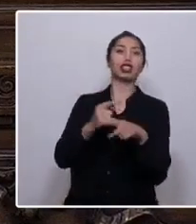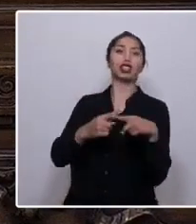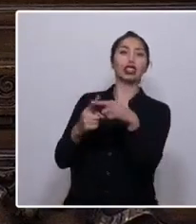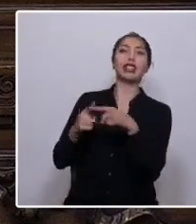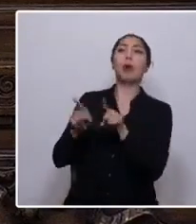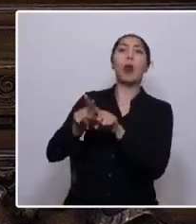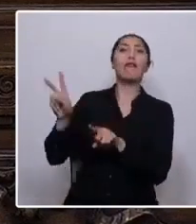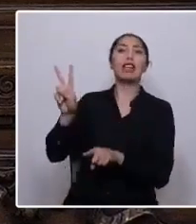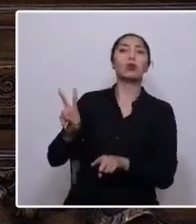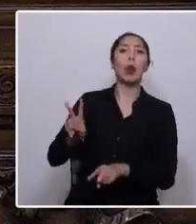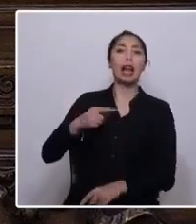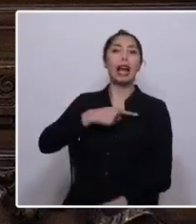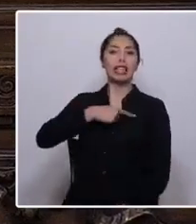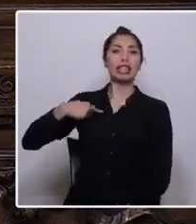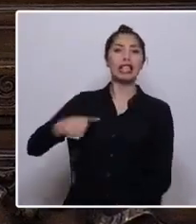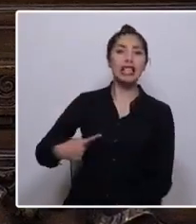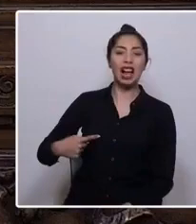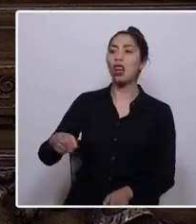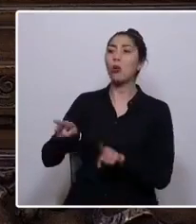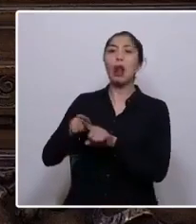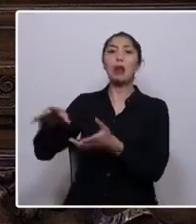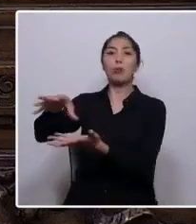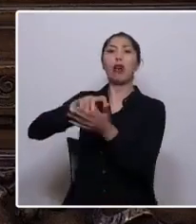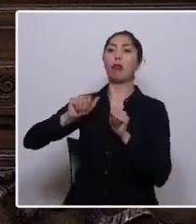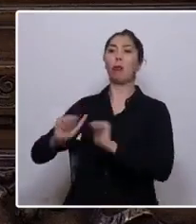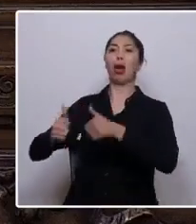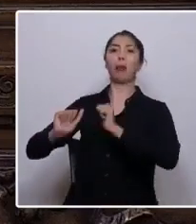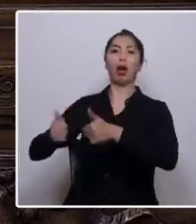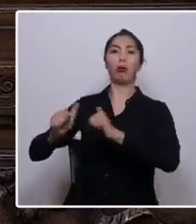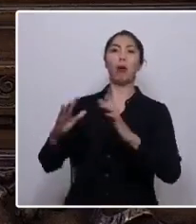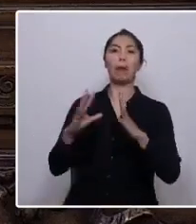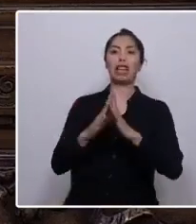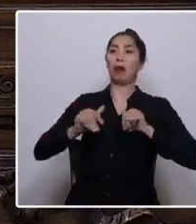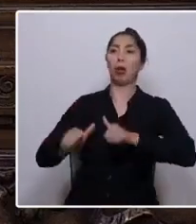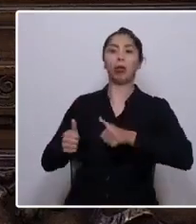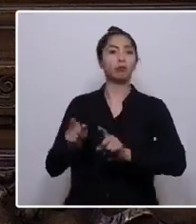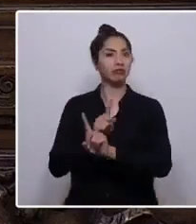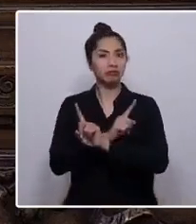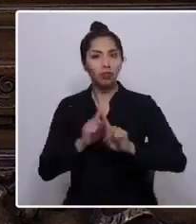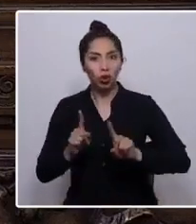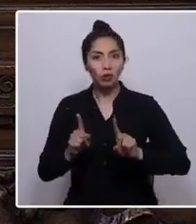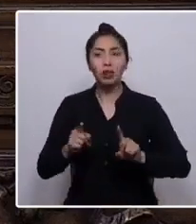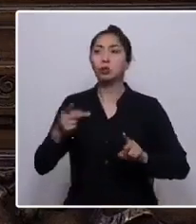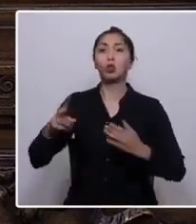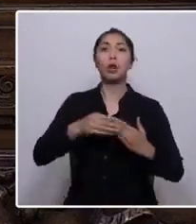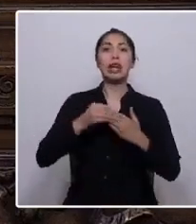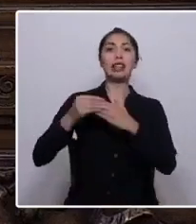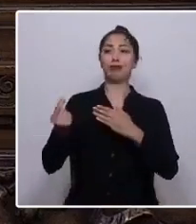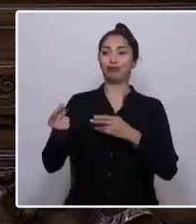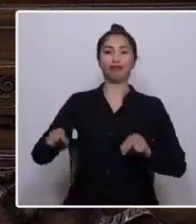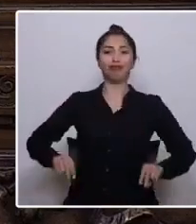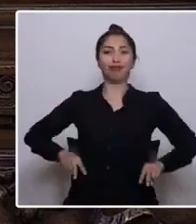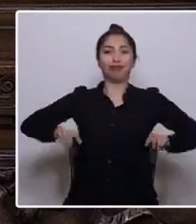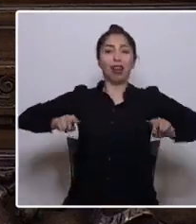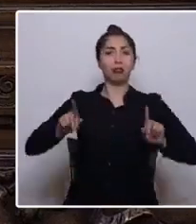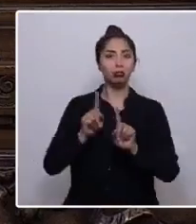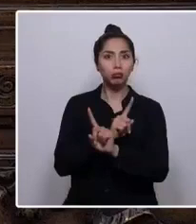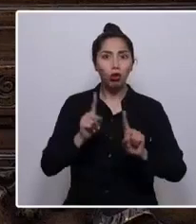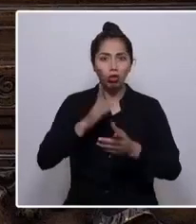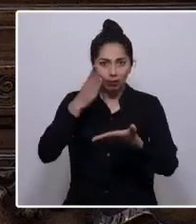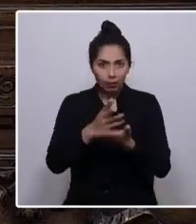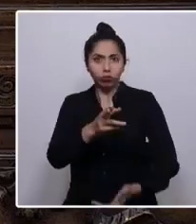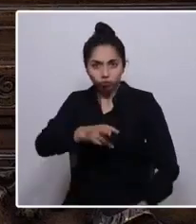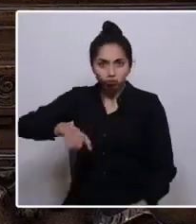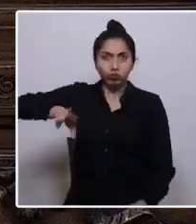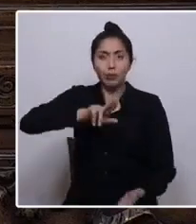china que aplastan a sus pueblos con las botas militares mientras sus líderes se enriquecen debemos recuperar el